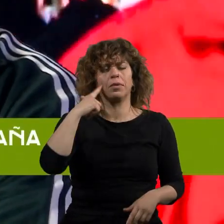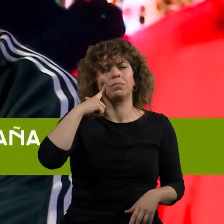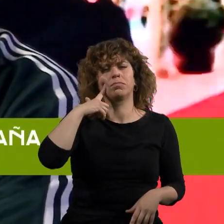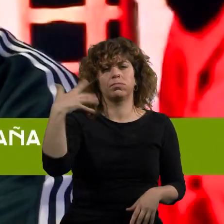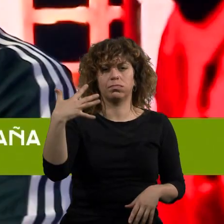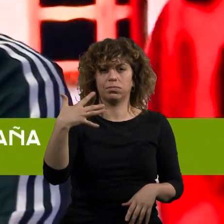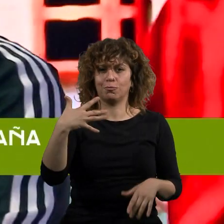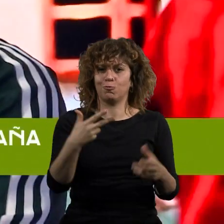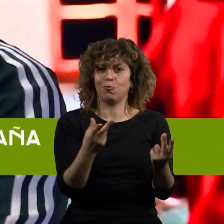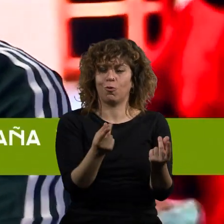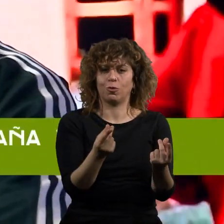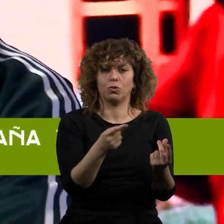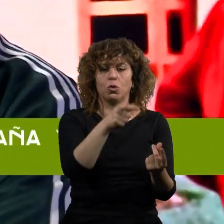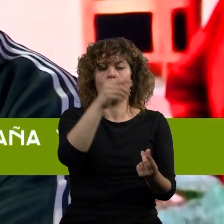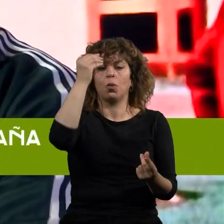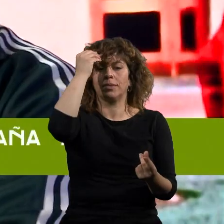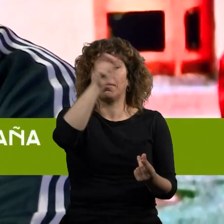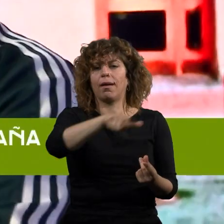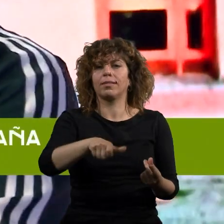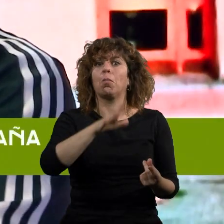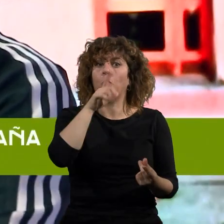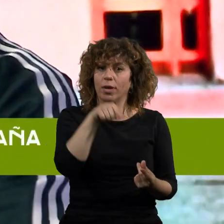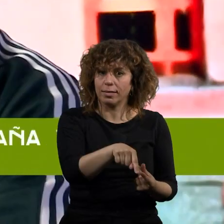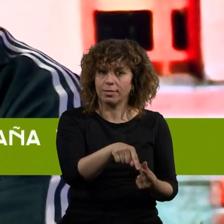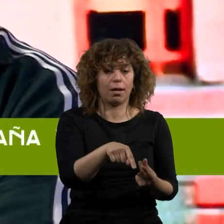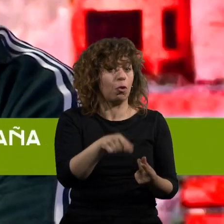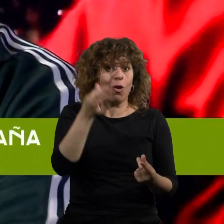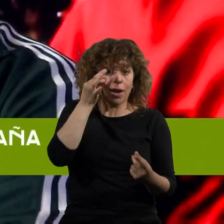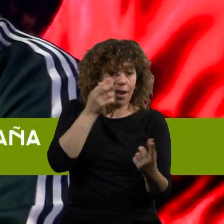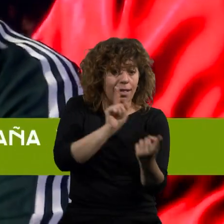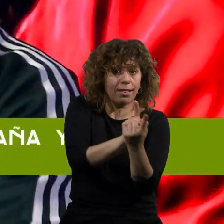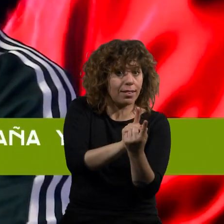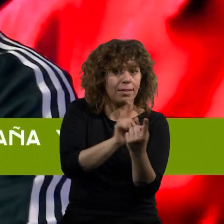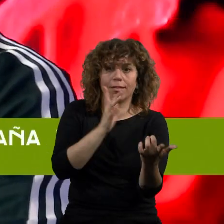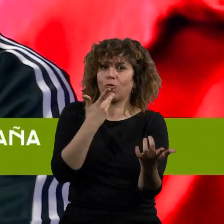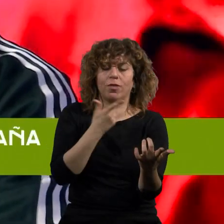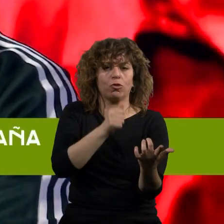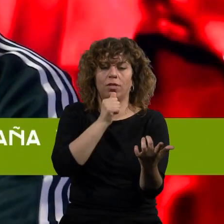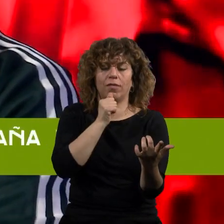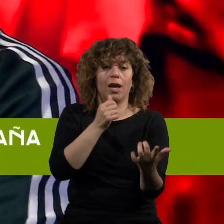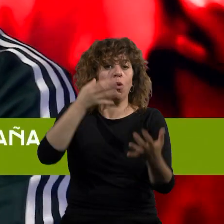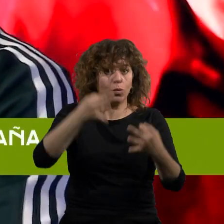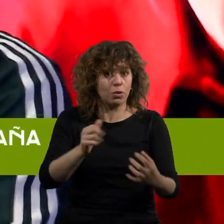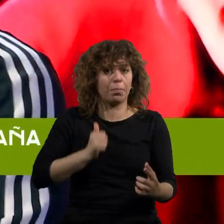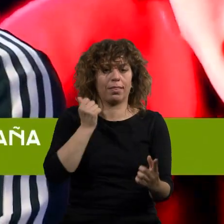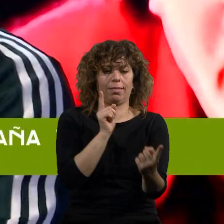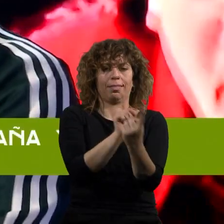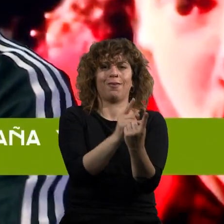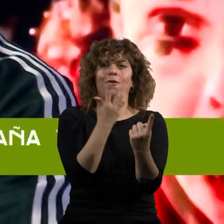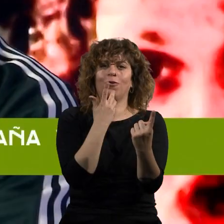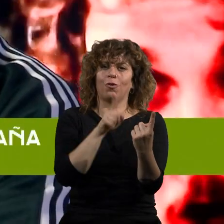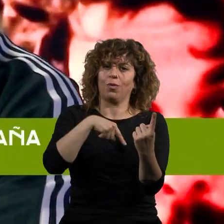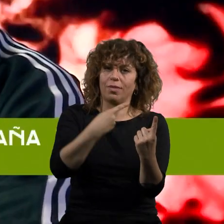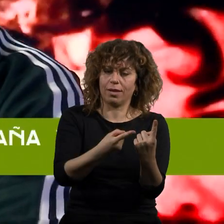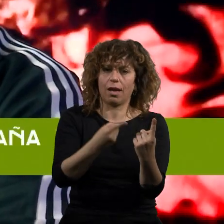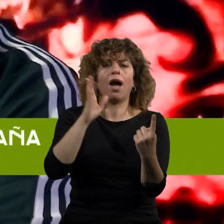de Logroño y se pensaba la gente que era por ella, pero nosotros todavía no la conocíamos. Y el día que la conocimos decidió